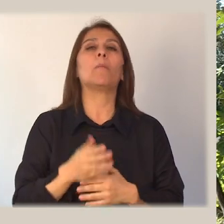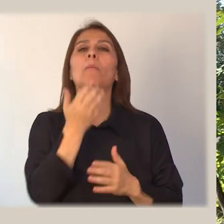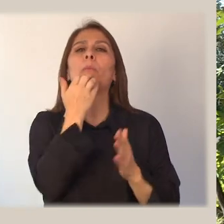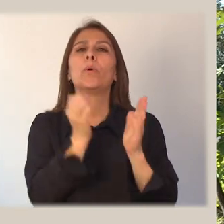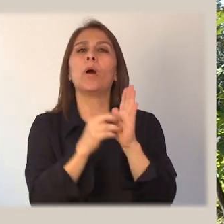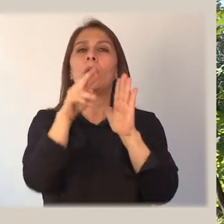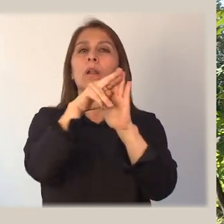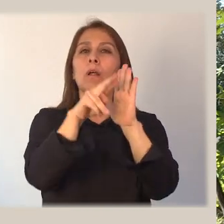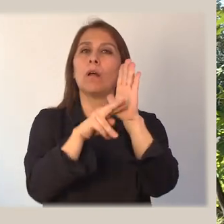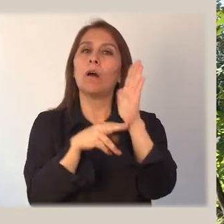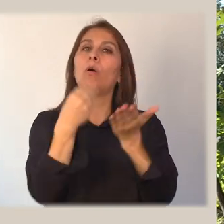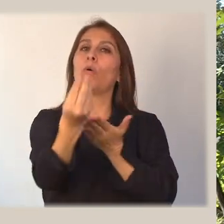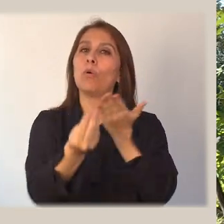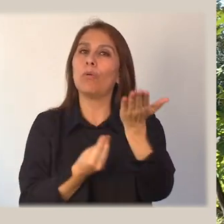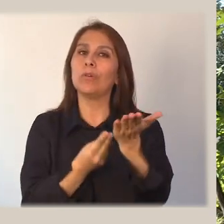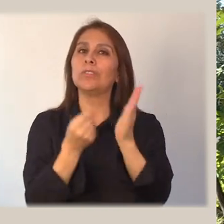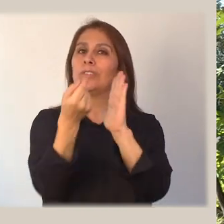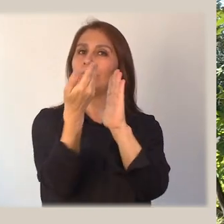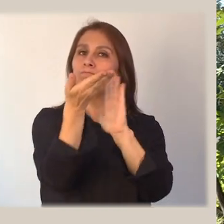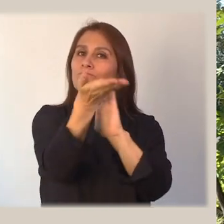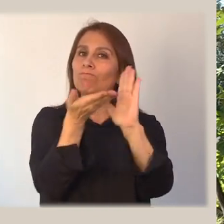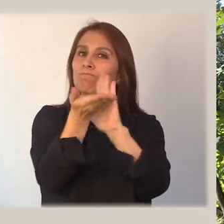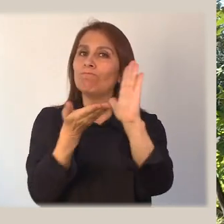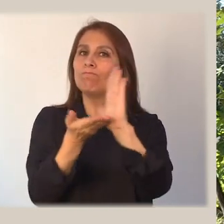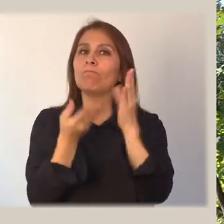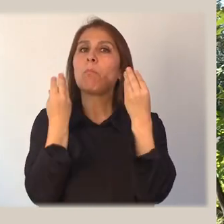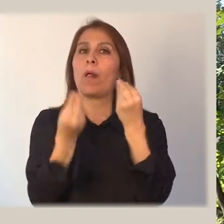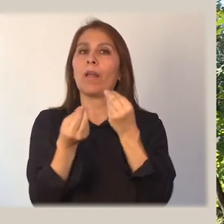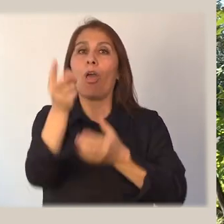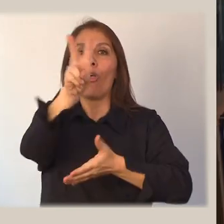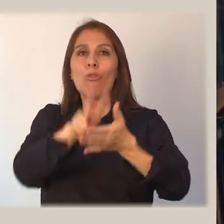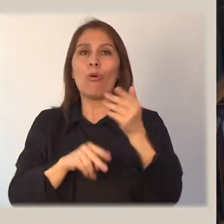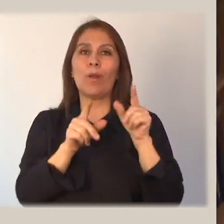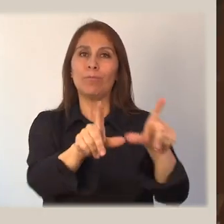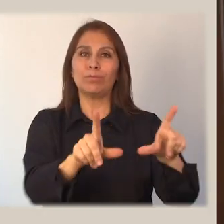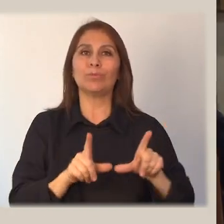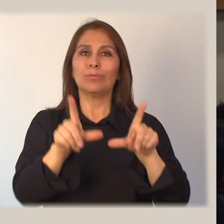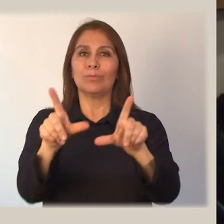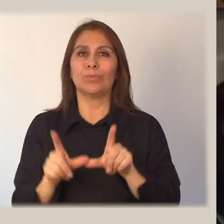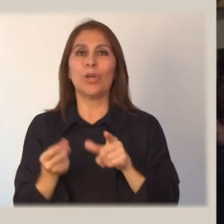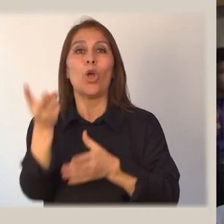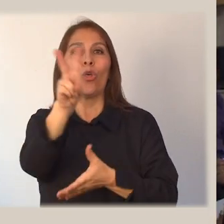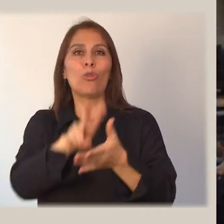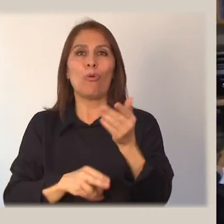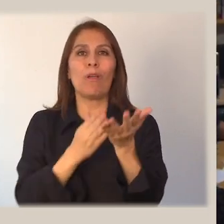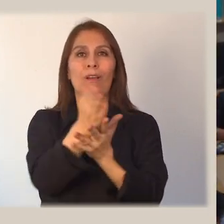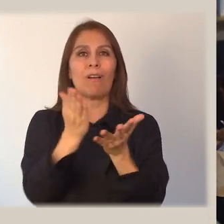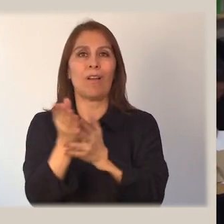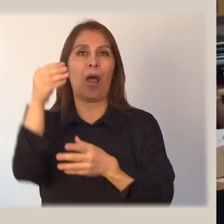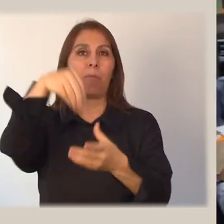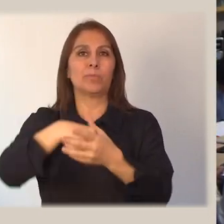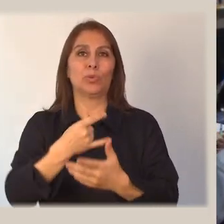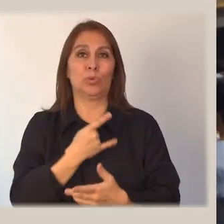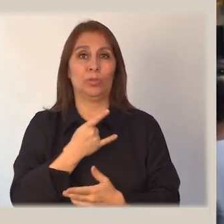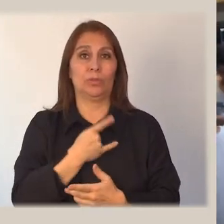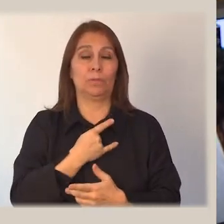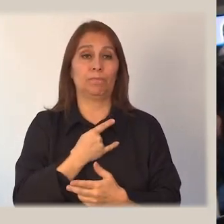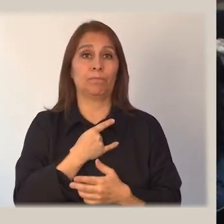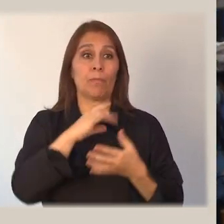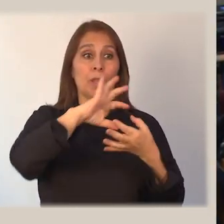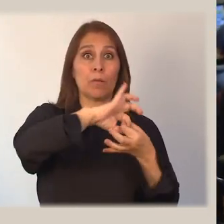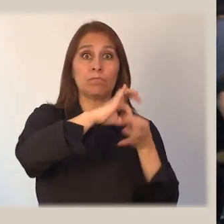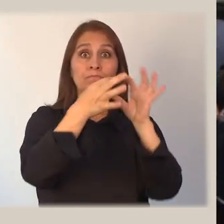ejemplo, reglamentar condiciones y requisitos para la implementación del doble título y el doble programa en la universidad. En la caracterización de